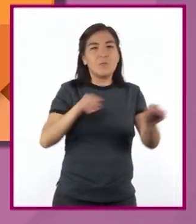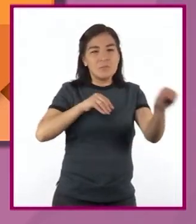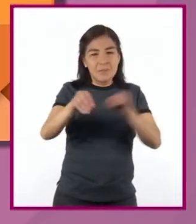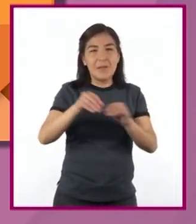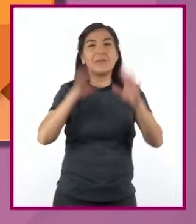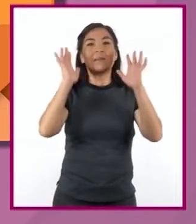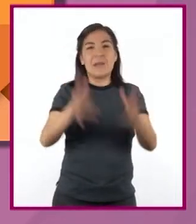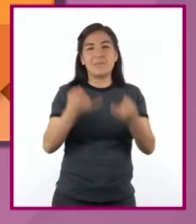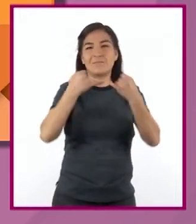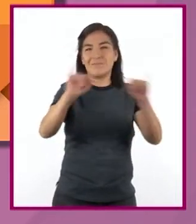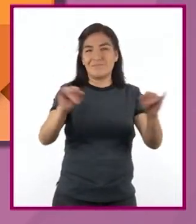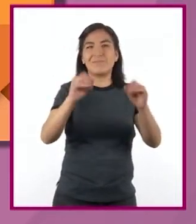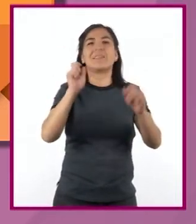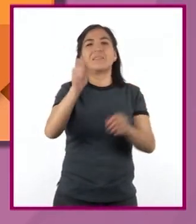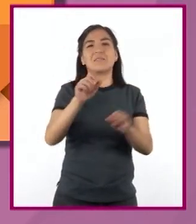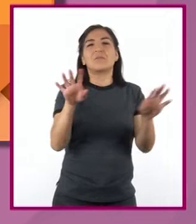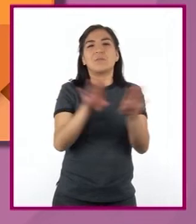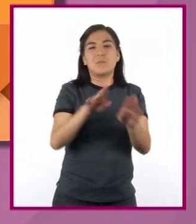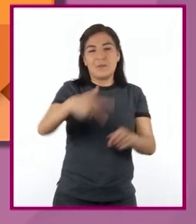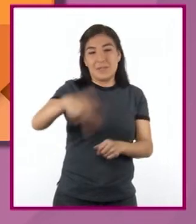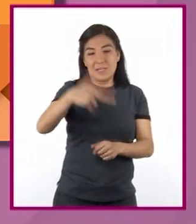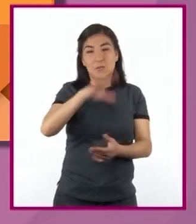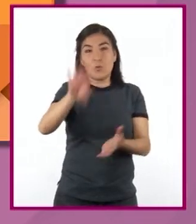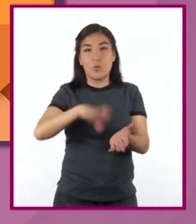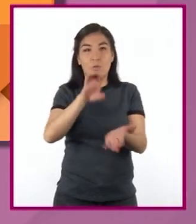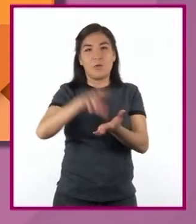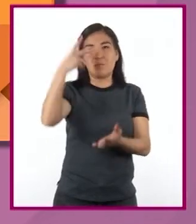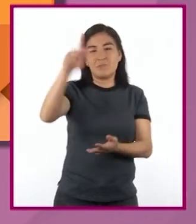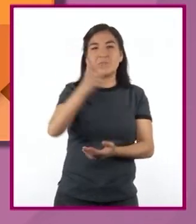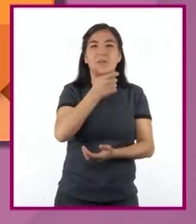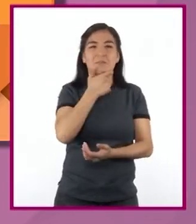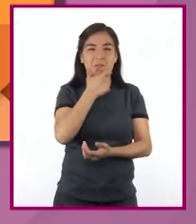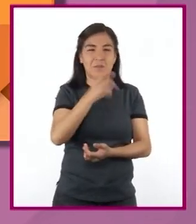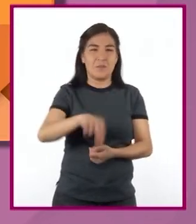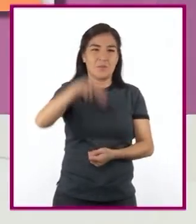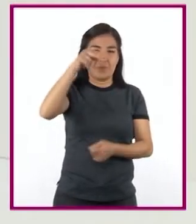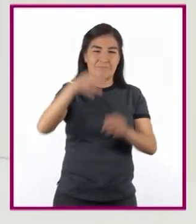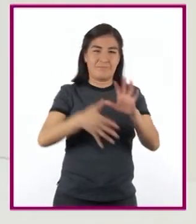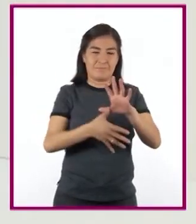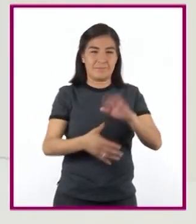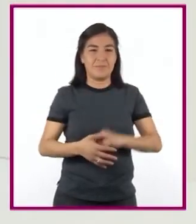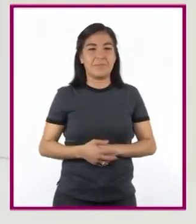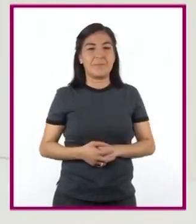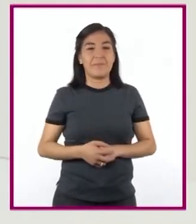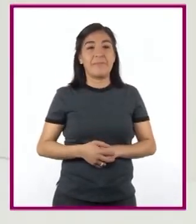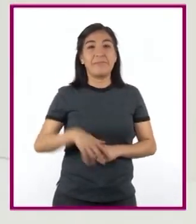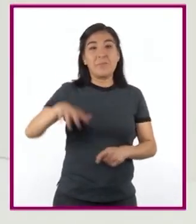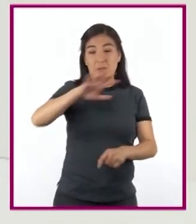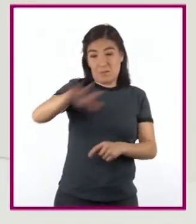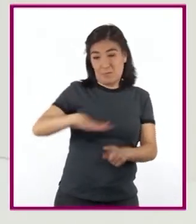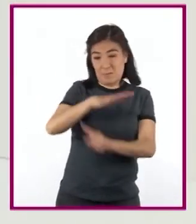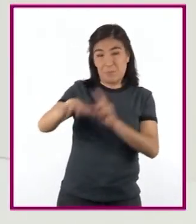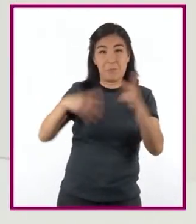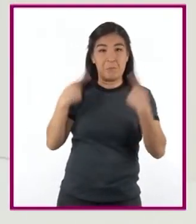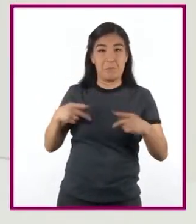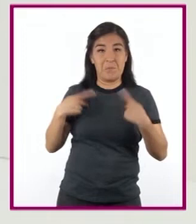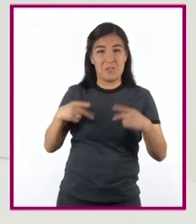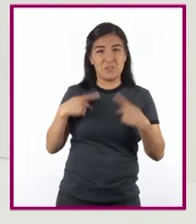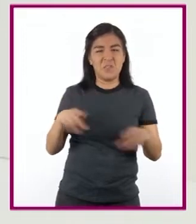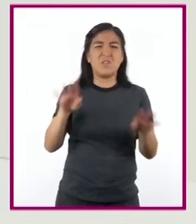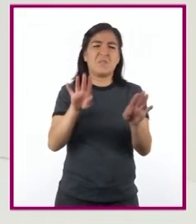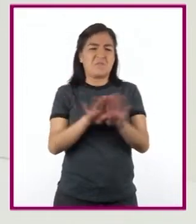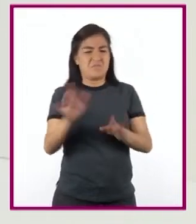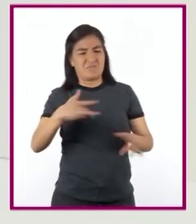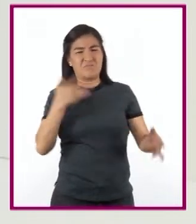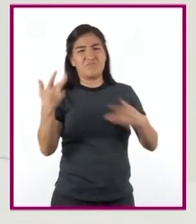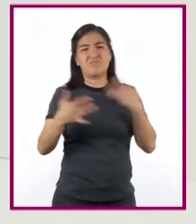la independencia de las 13 colonias inglesas establecidas en Norteamérica. Los colonos inconformes compartían